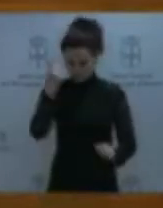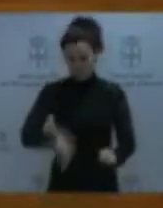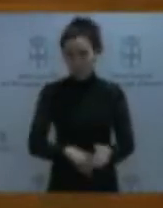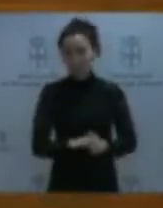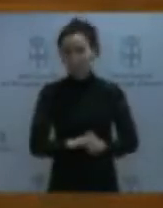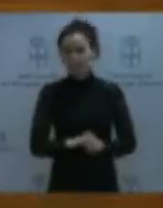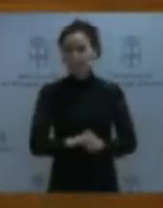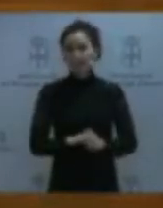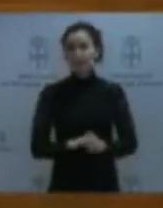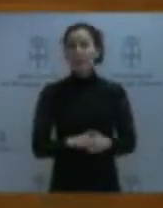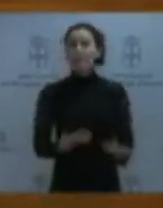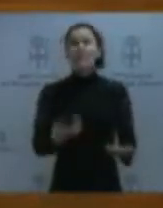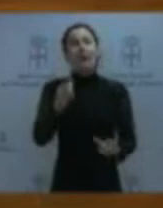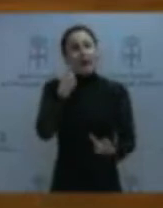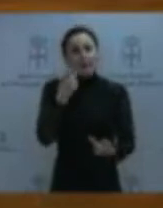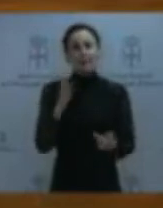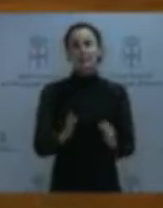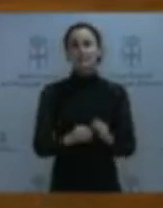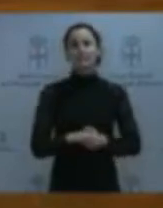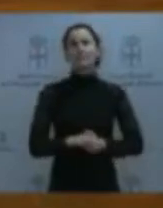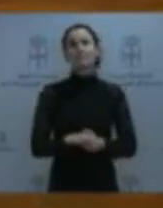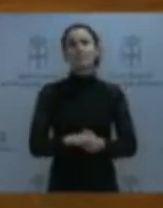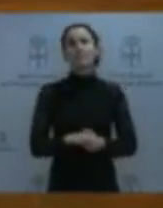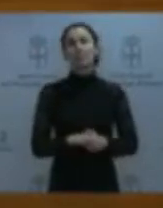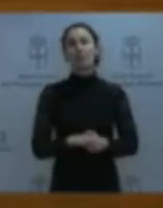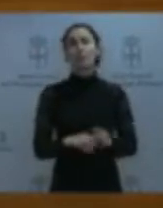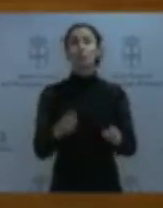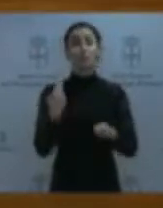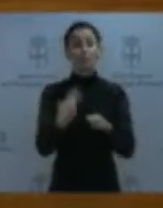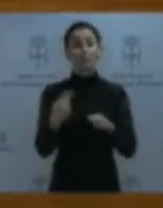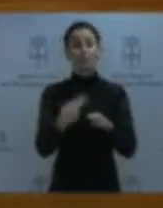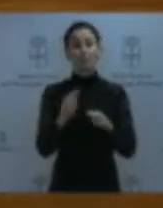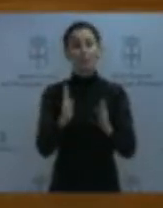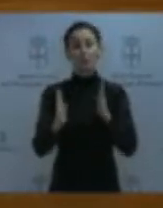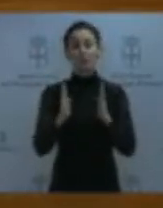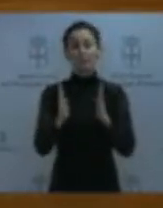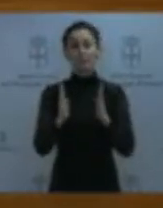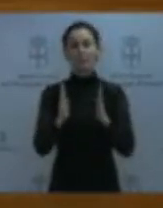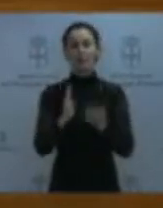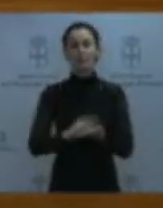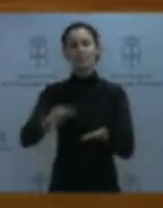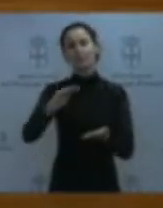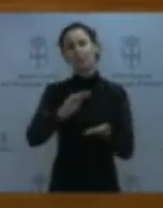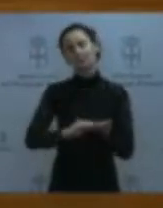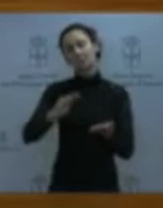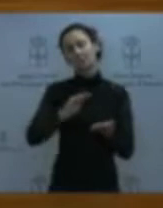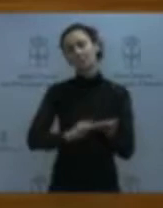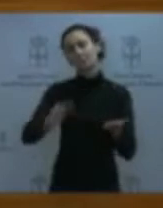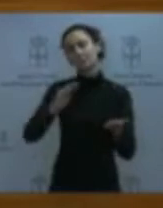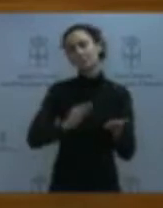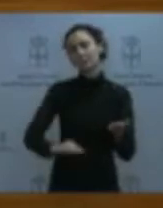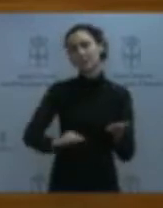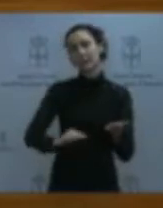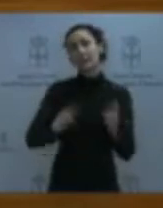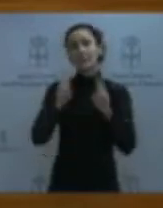Pero, a ver, el peligro de la literatura para el político es que llega a tener una idea novelesca del mundo, ¿no?